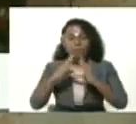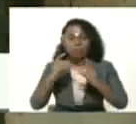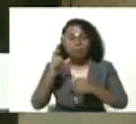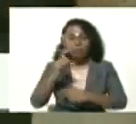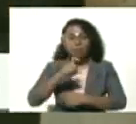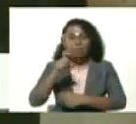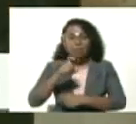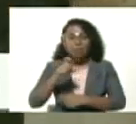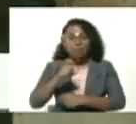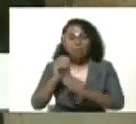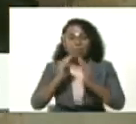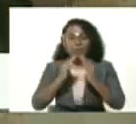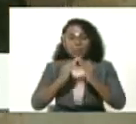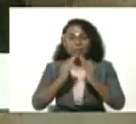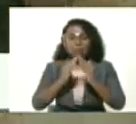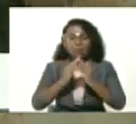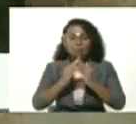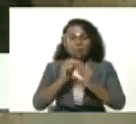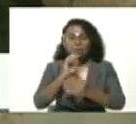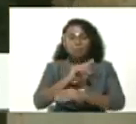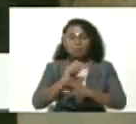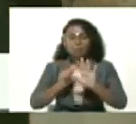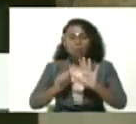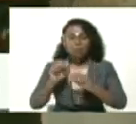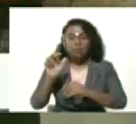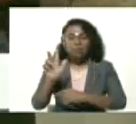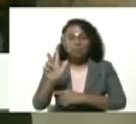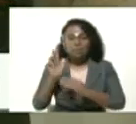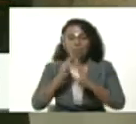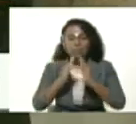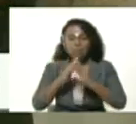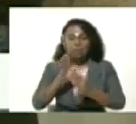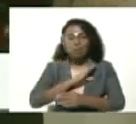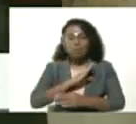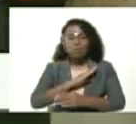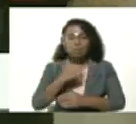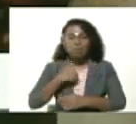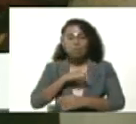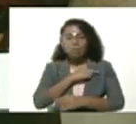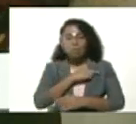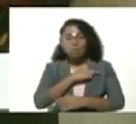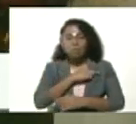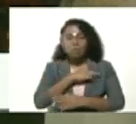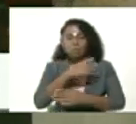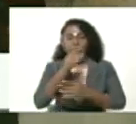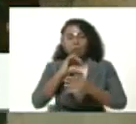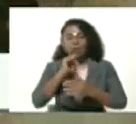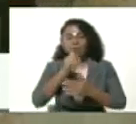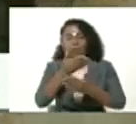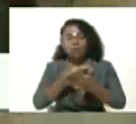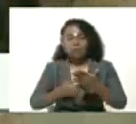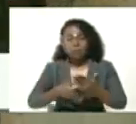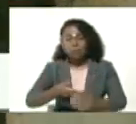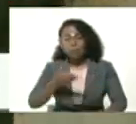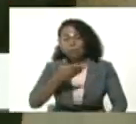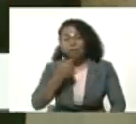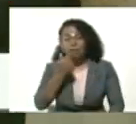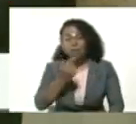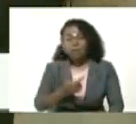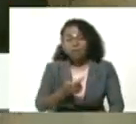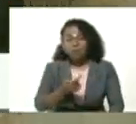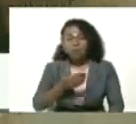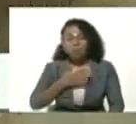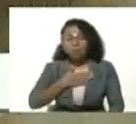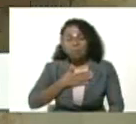necesitasen vivienda, las 163 viviendas que tenemos en nuestro diagnóstico. Es importante decirle, mi